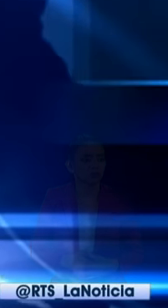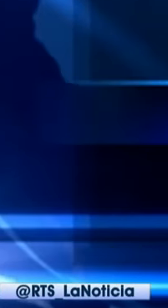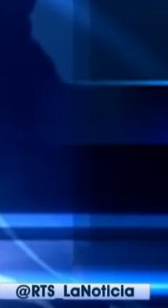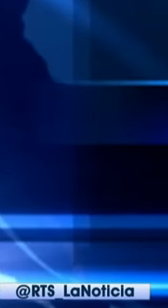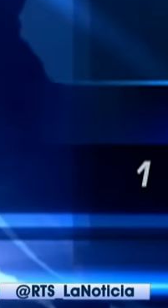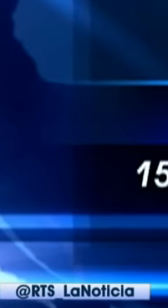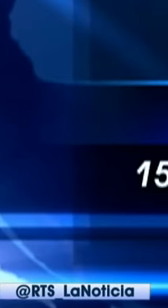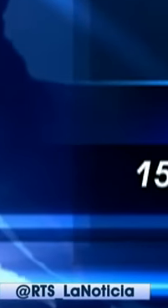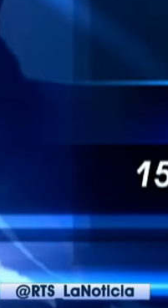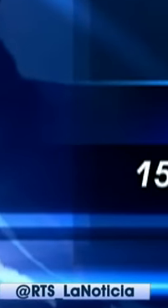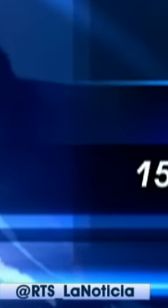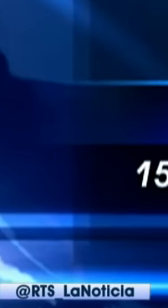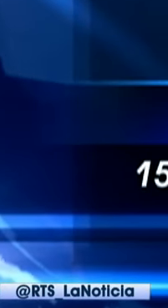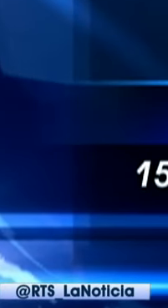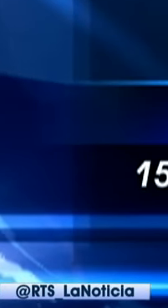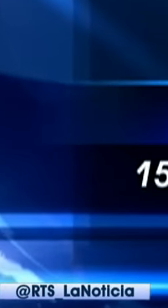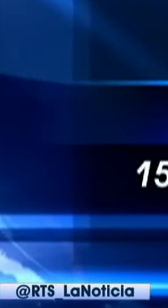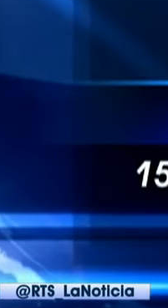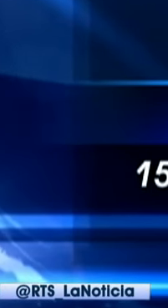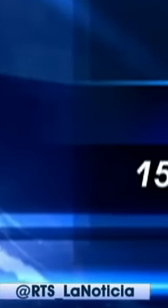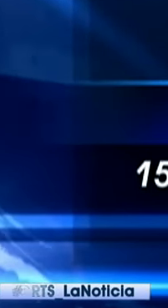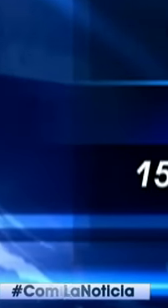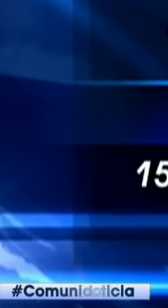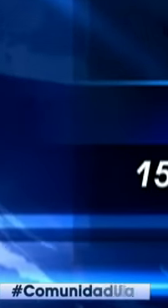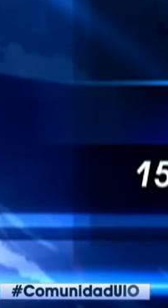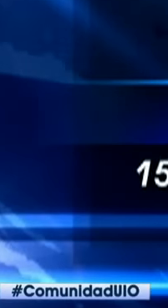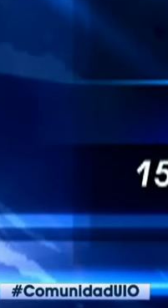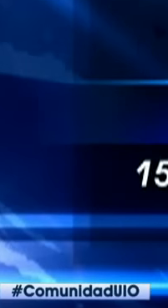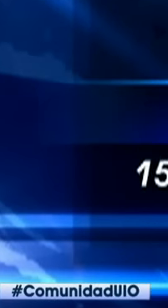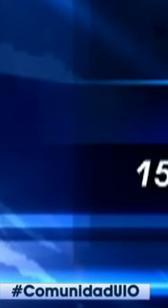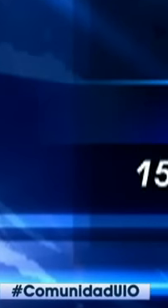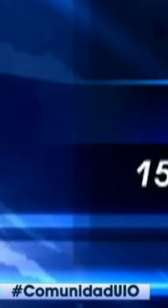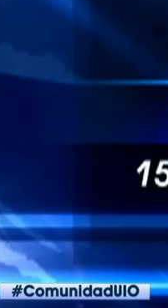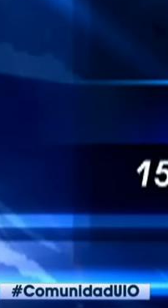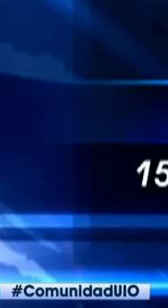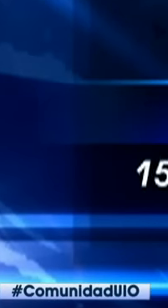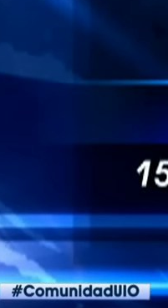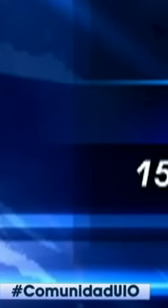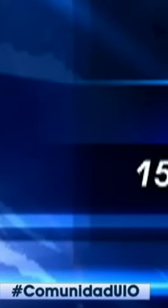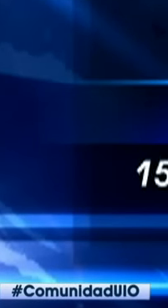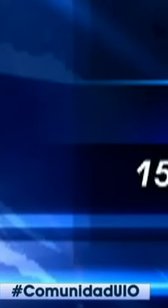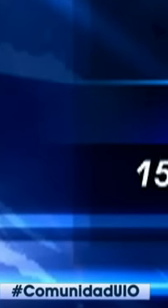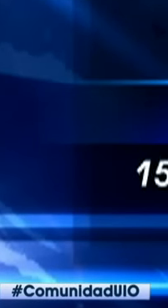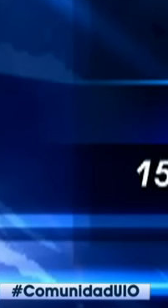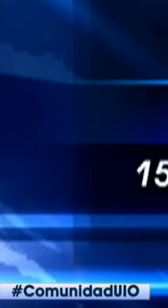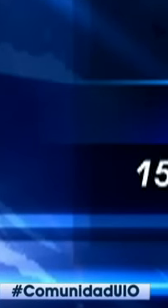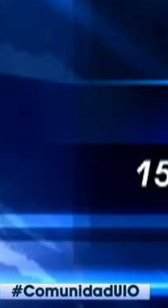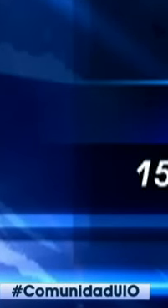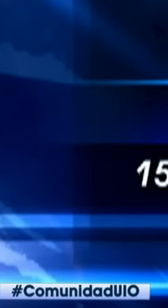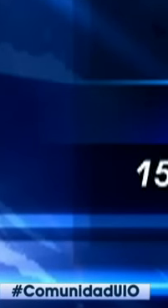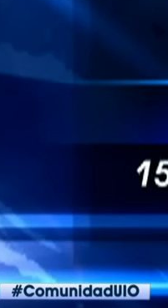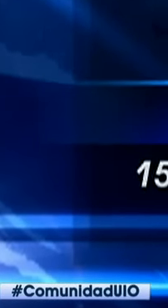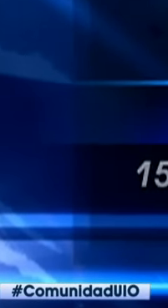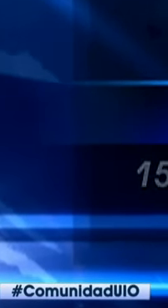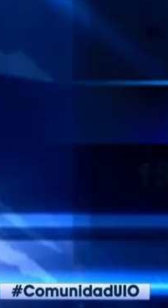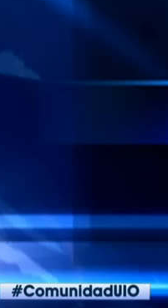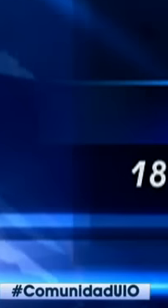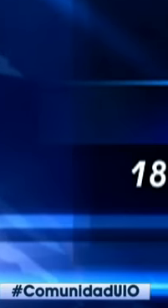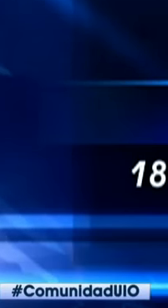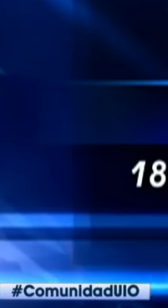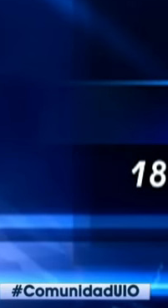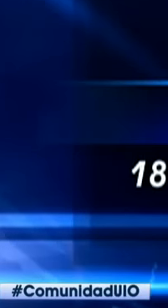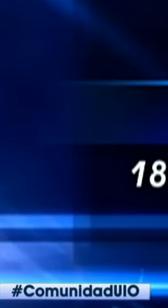con 38 fallecidos. Entre las provincias con mayor índice de víctimas están Los Ríos, 15 accidentes, 11 fallecidos,